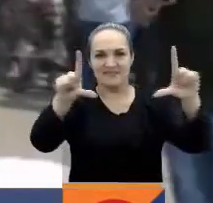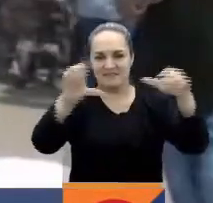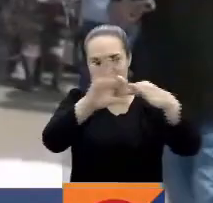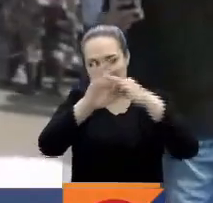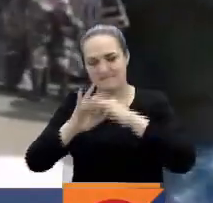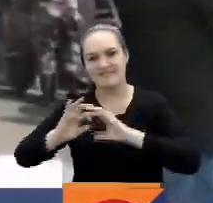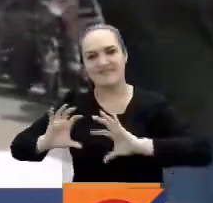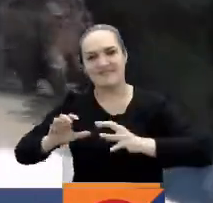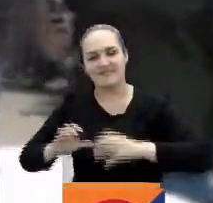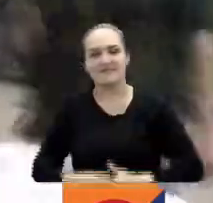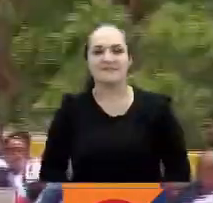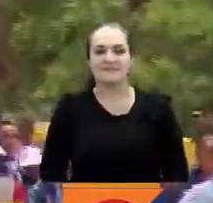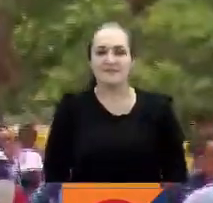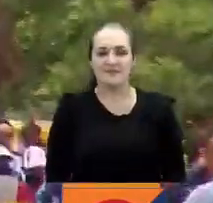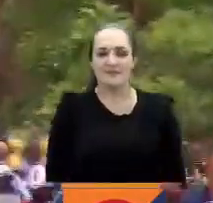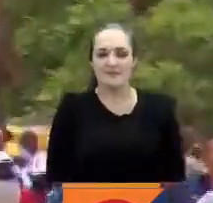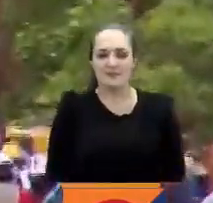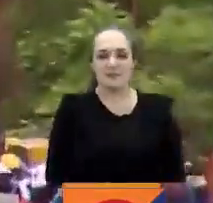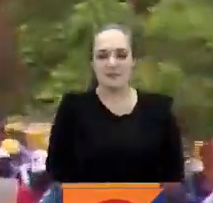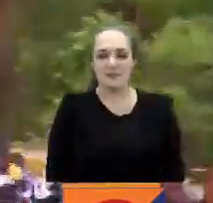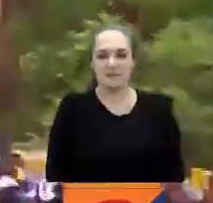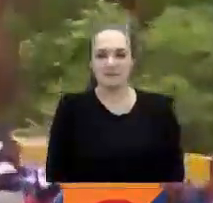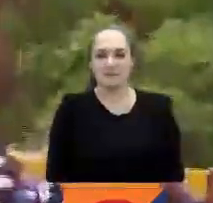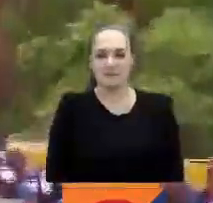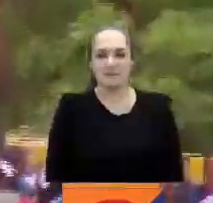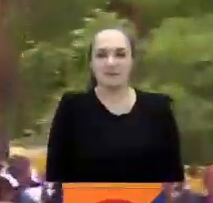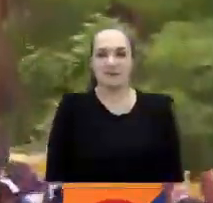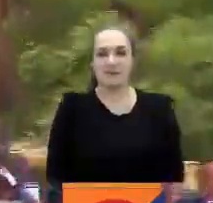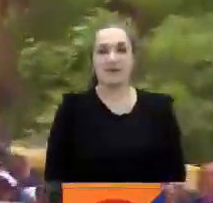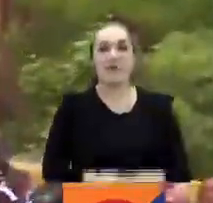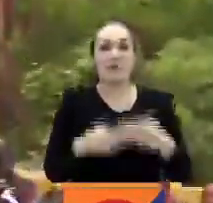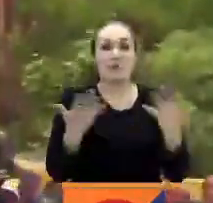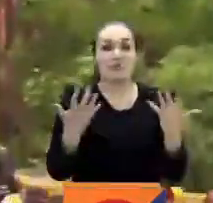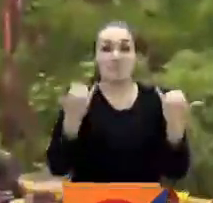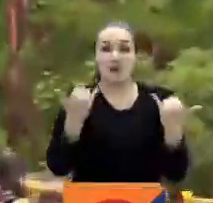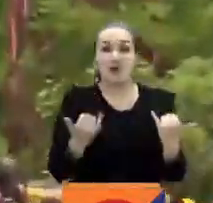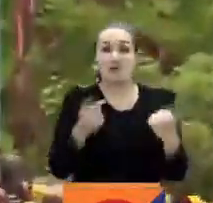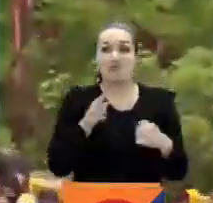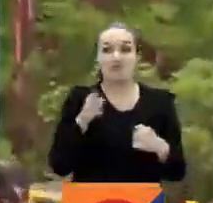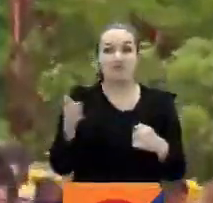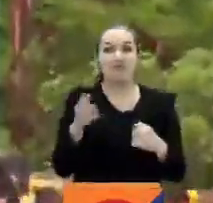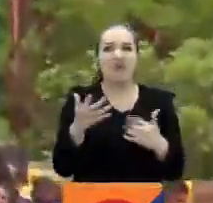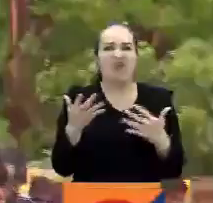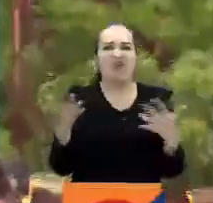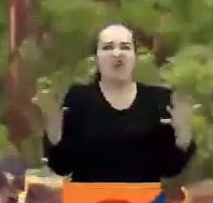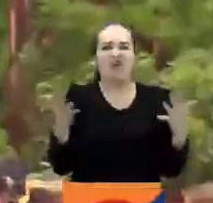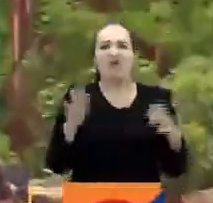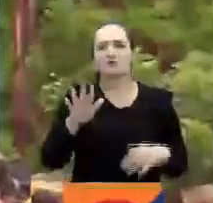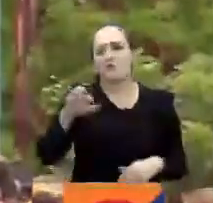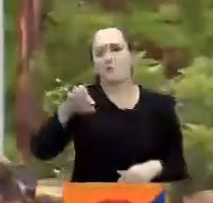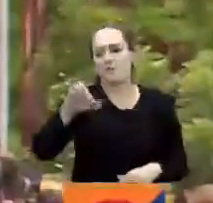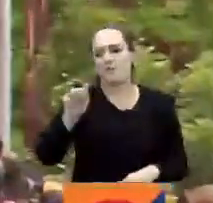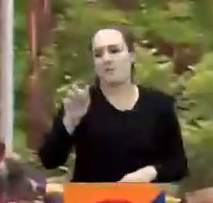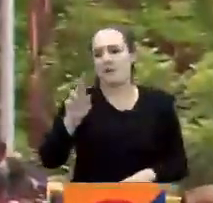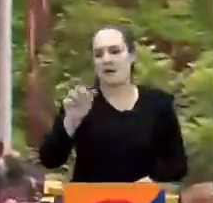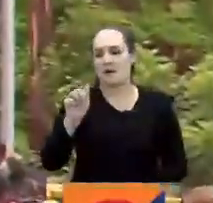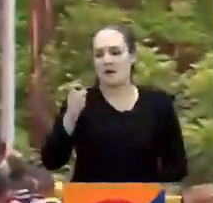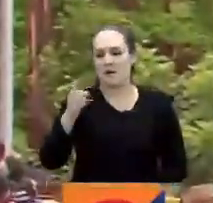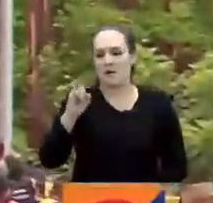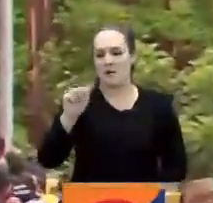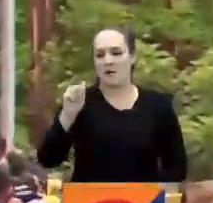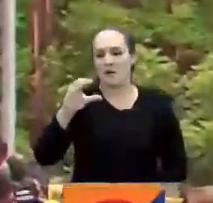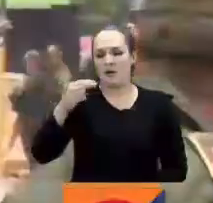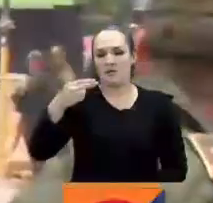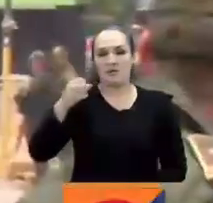conectados 24/7. Bueno, pues eso que estábamos viendo era lo que se vivía allí en Paraguachón, en La Guajira, pero también RTVC